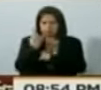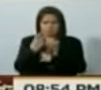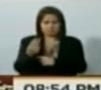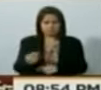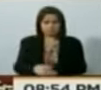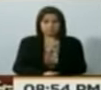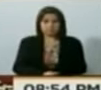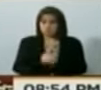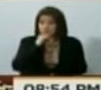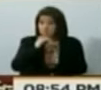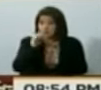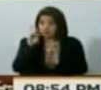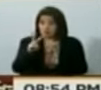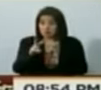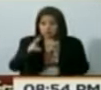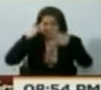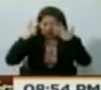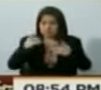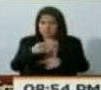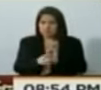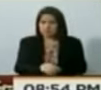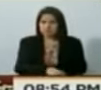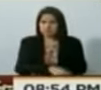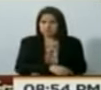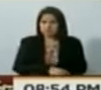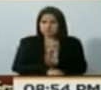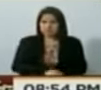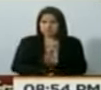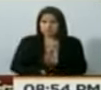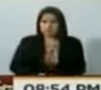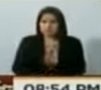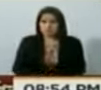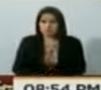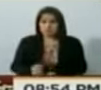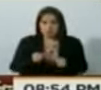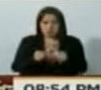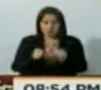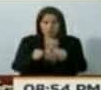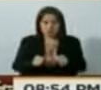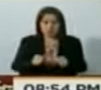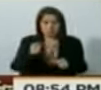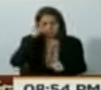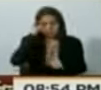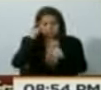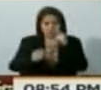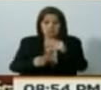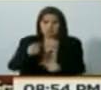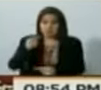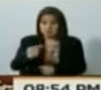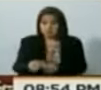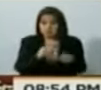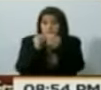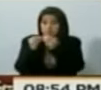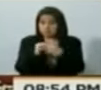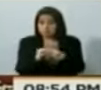Voy. En la continuación del día después, previsto para concretarse en este mes de